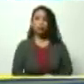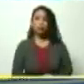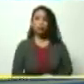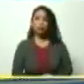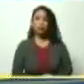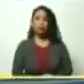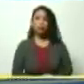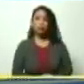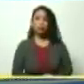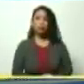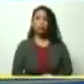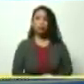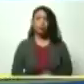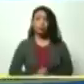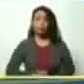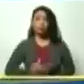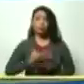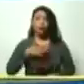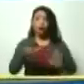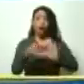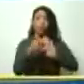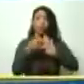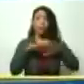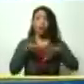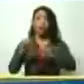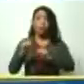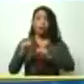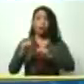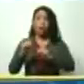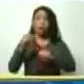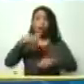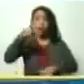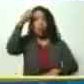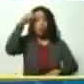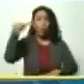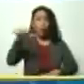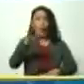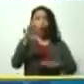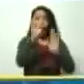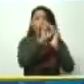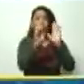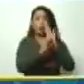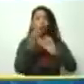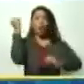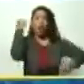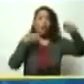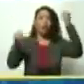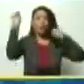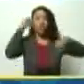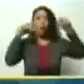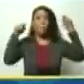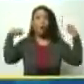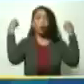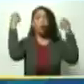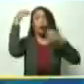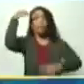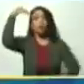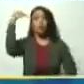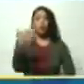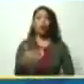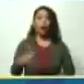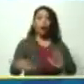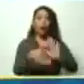de la insurgencia antiimperialista y antioligárquica del pueblo la etapa de las rebeliones populares militares